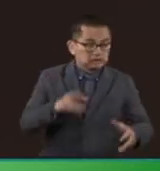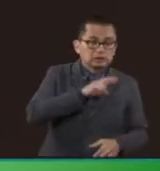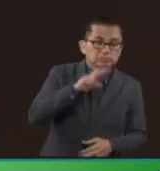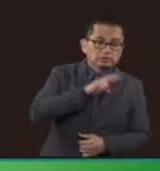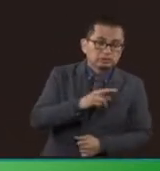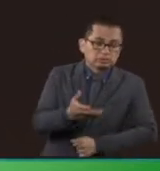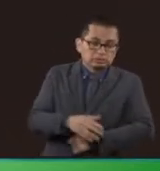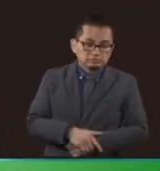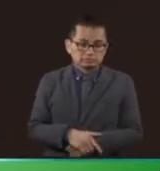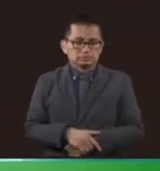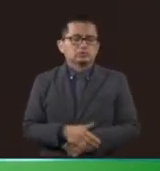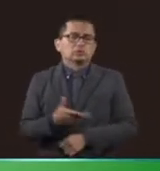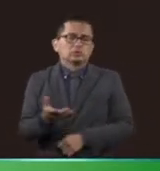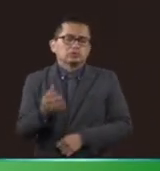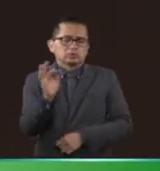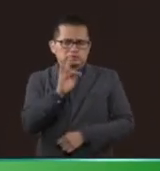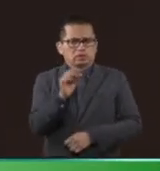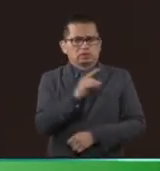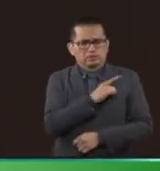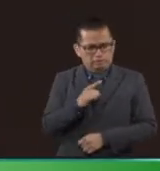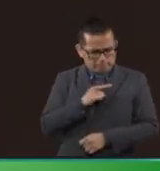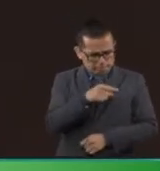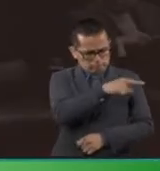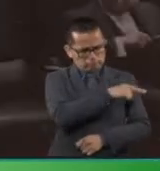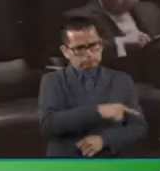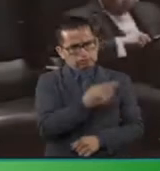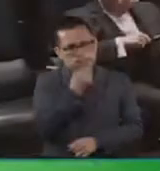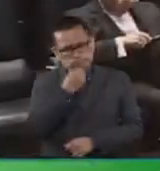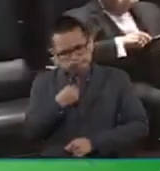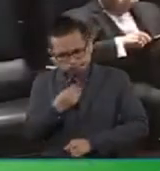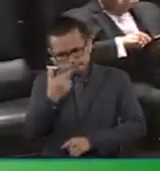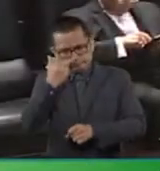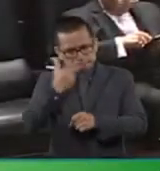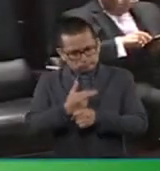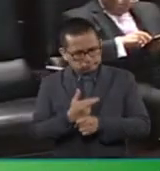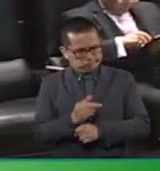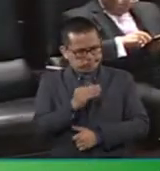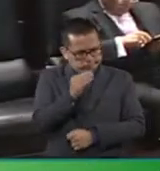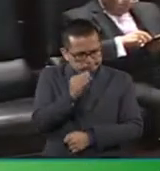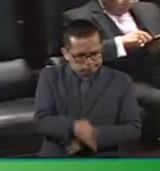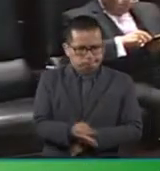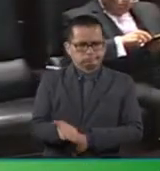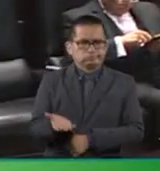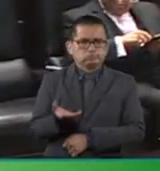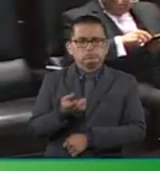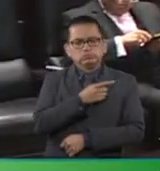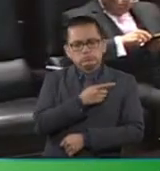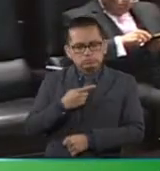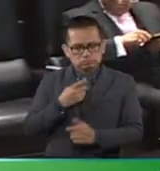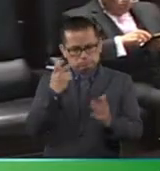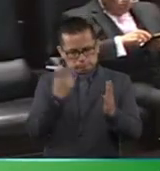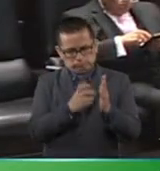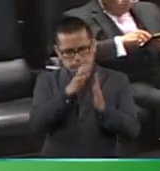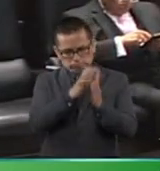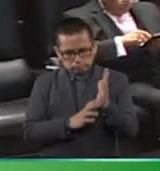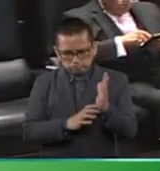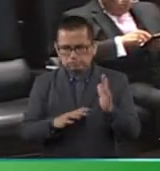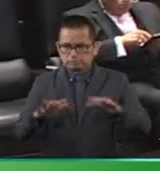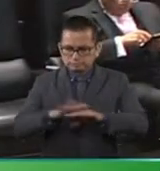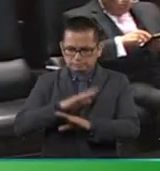sería adecuado que se hicieran cargo de ello y y con un mínimo sentido de responsabilidad si hicieran adecuaciones